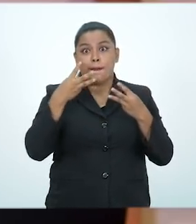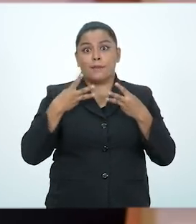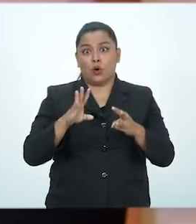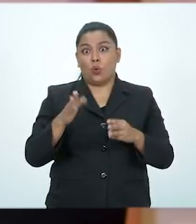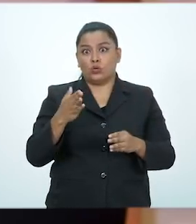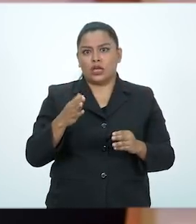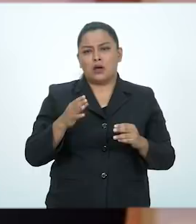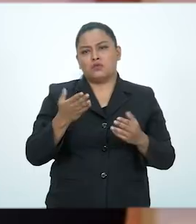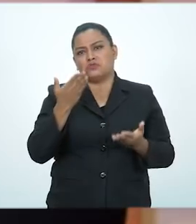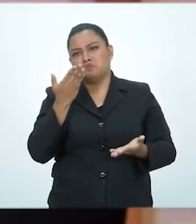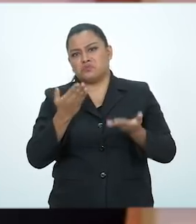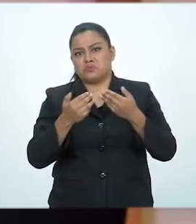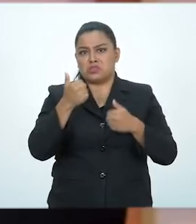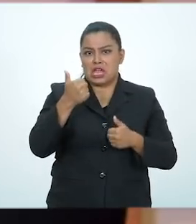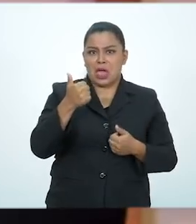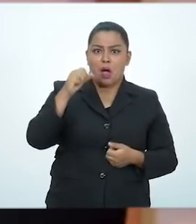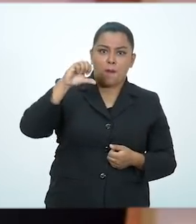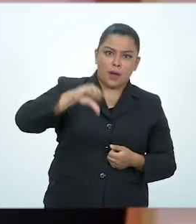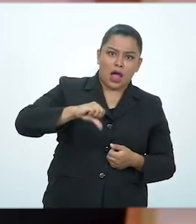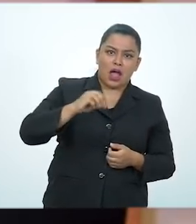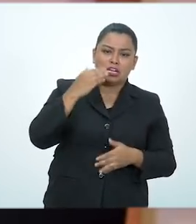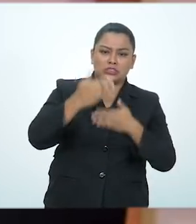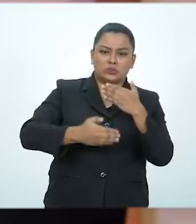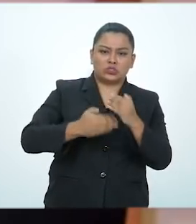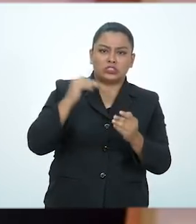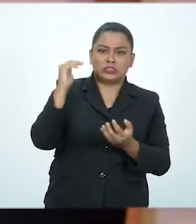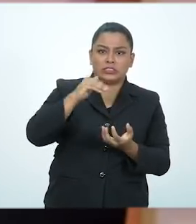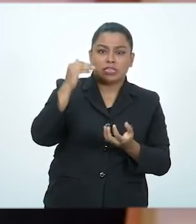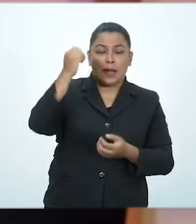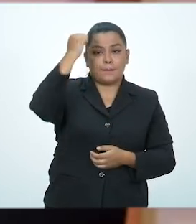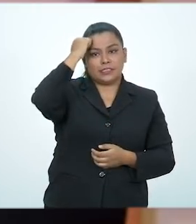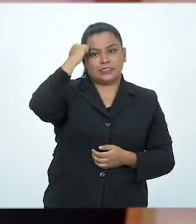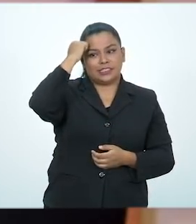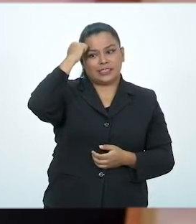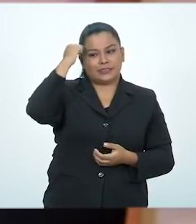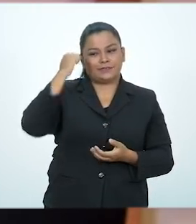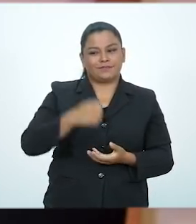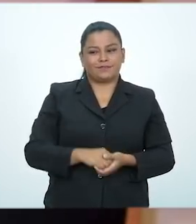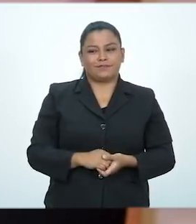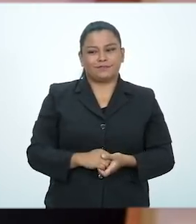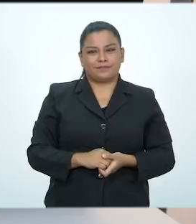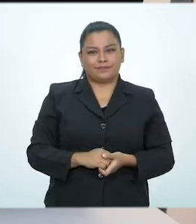hemos utilizado en el proceso de enseñanza y aprendizaje.